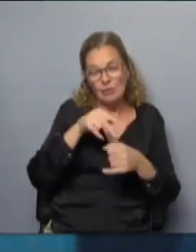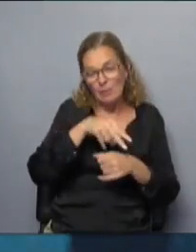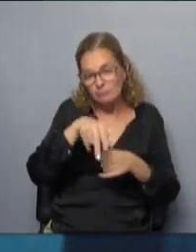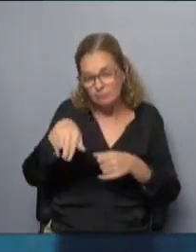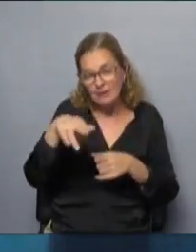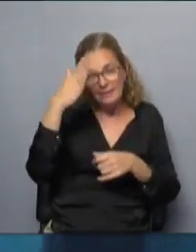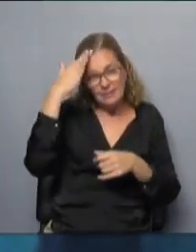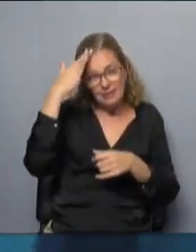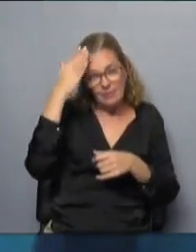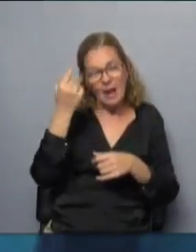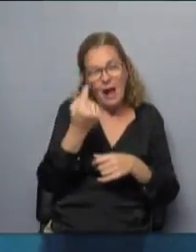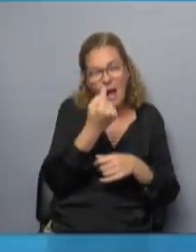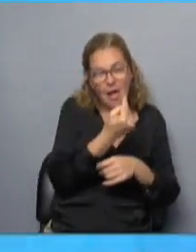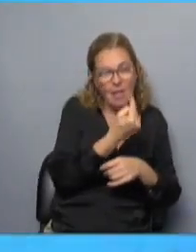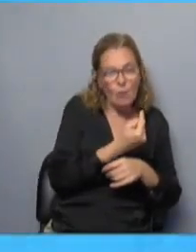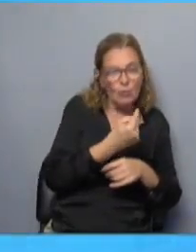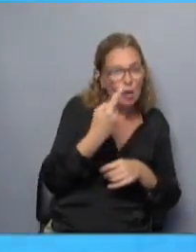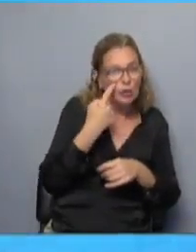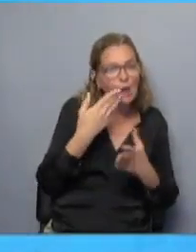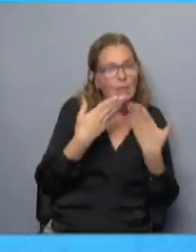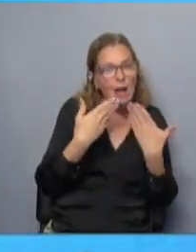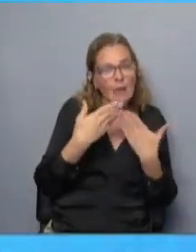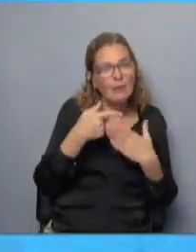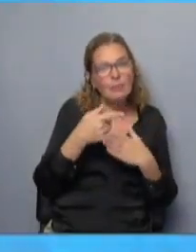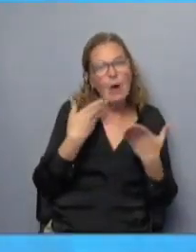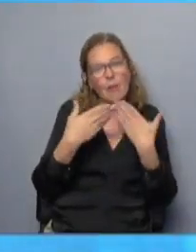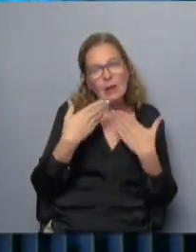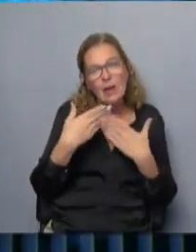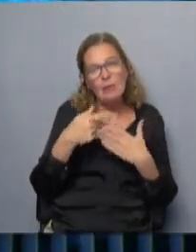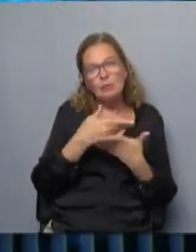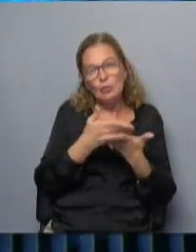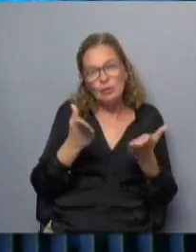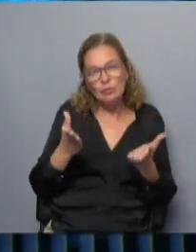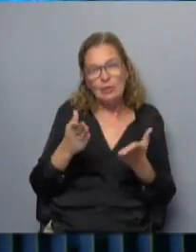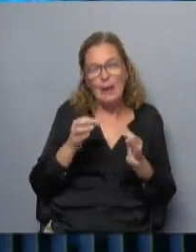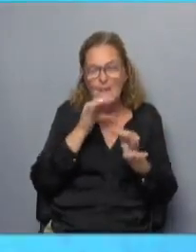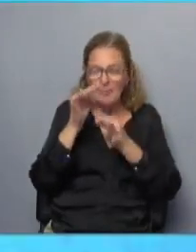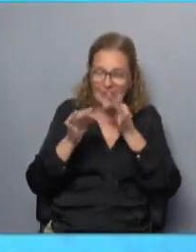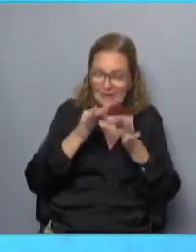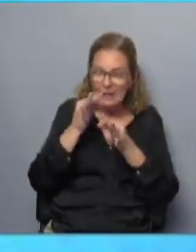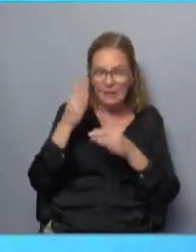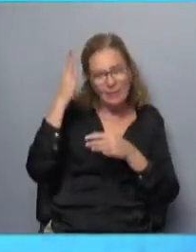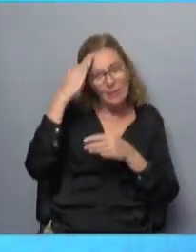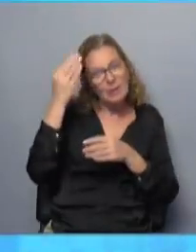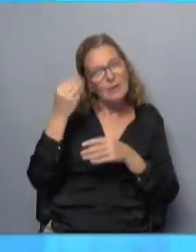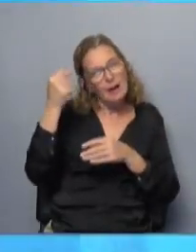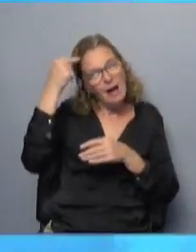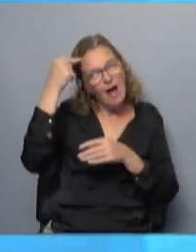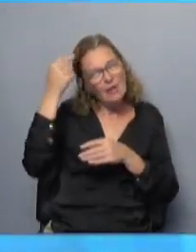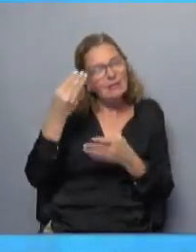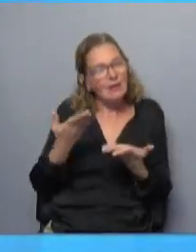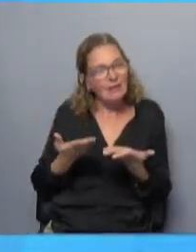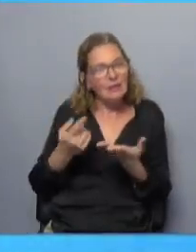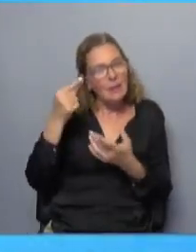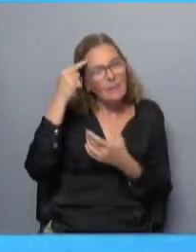lo que le pasaba a cada uno y charlaba no apostaba el diálogo todo esto que usted acaba de decir saber qué pasa por la cabeza de uno